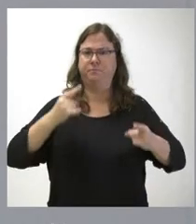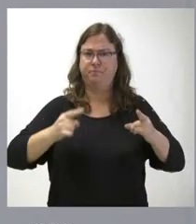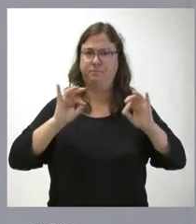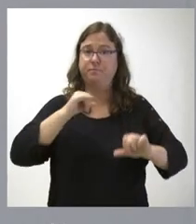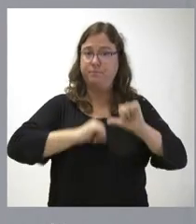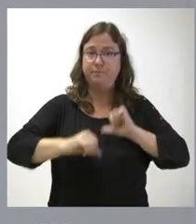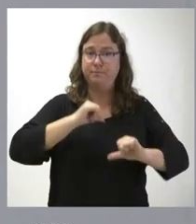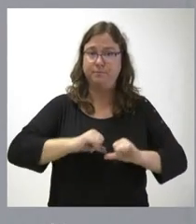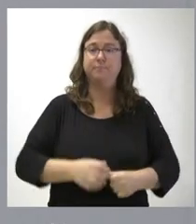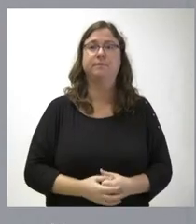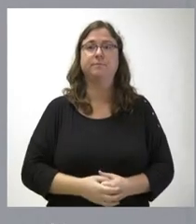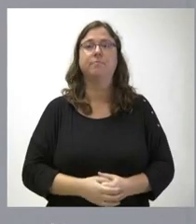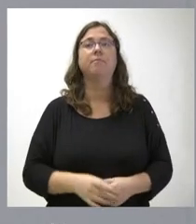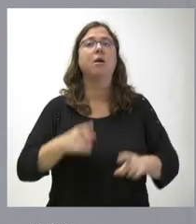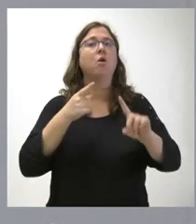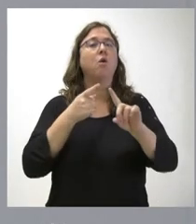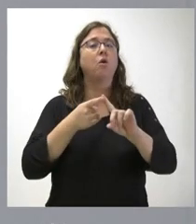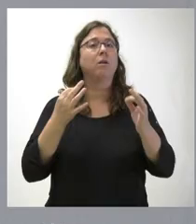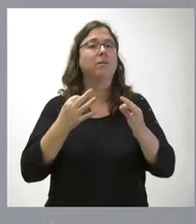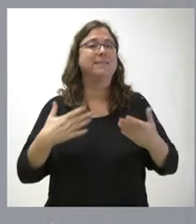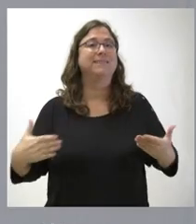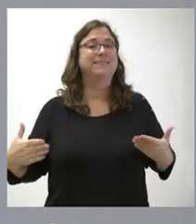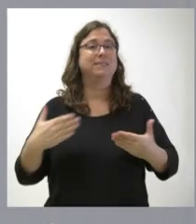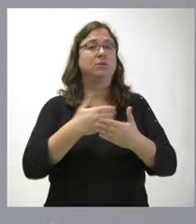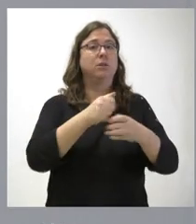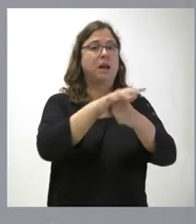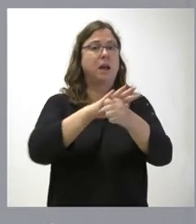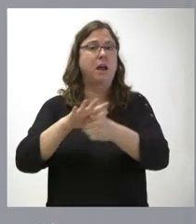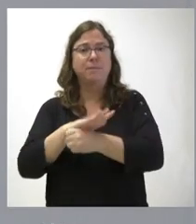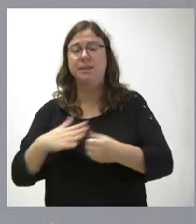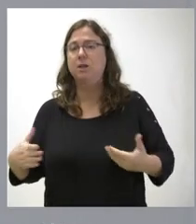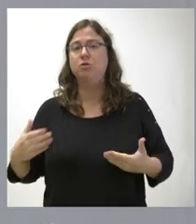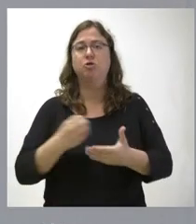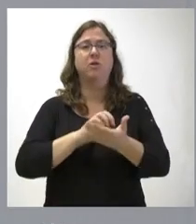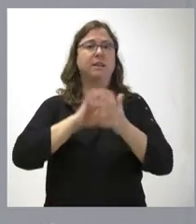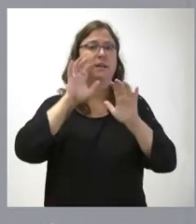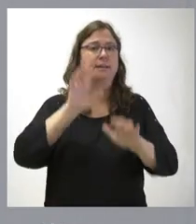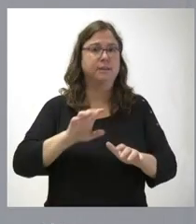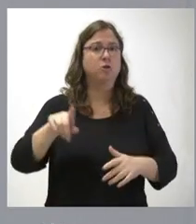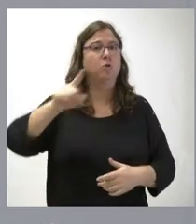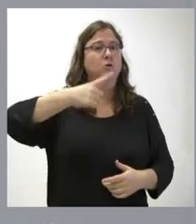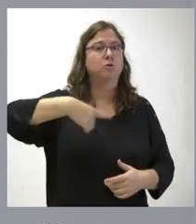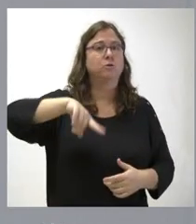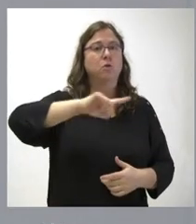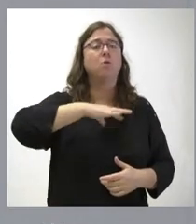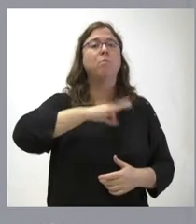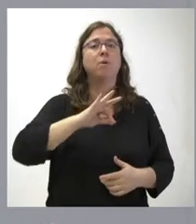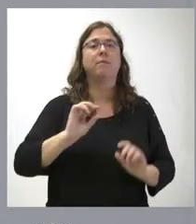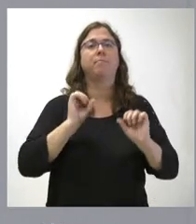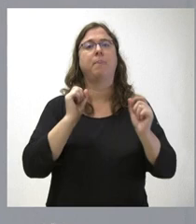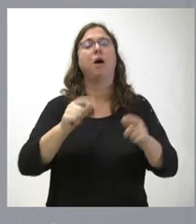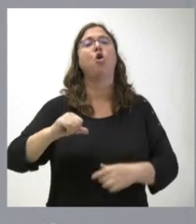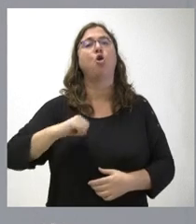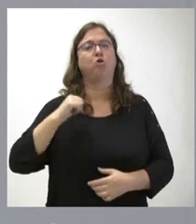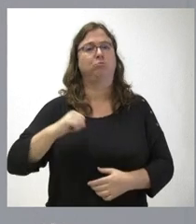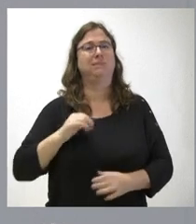tanto el objetivo es que todas las áreas de salud de Castilla y León dispongan de un hospital con